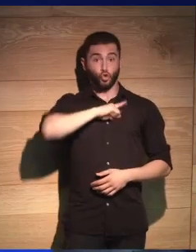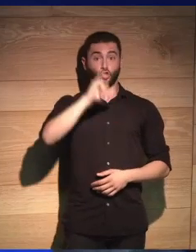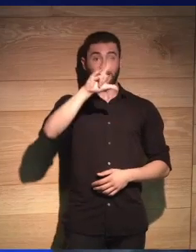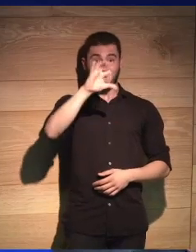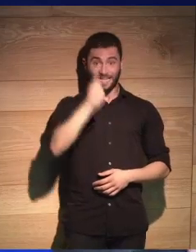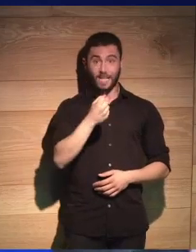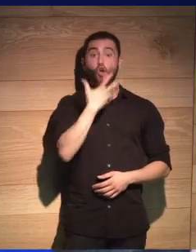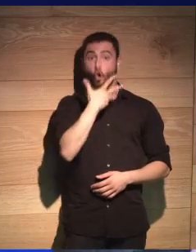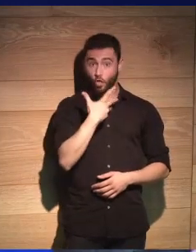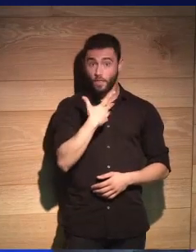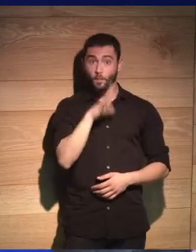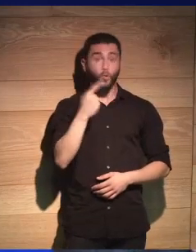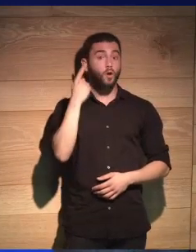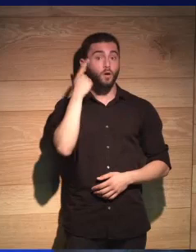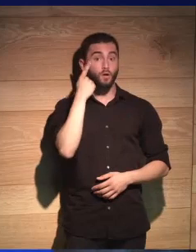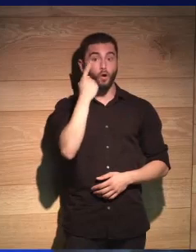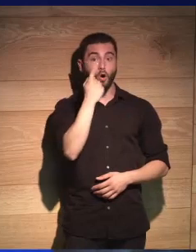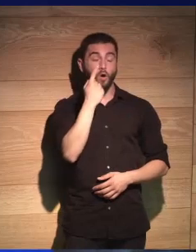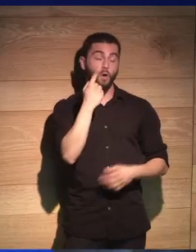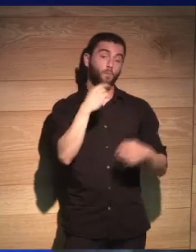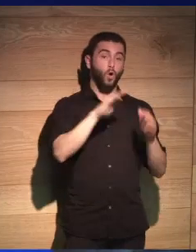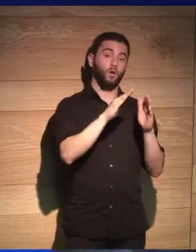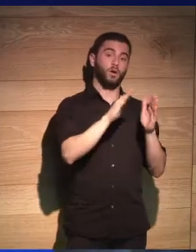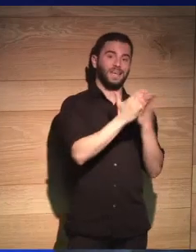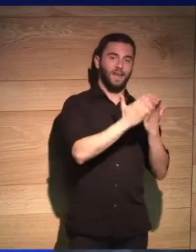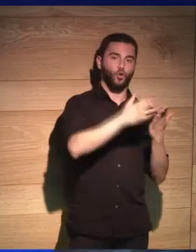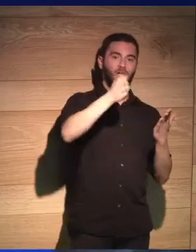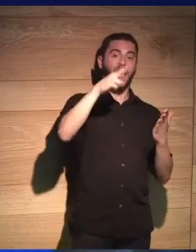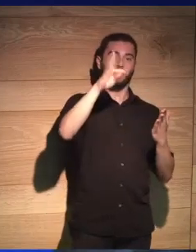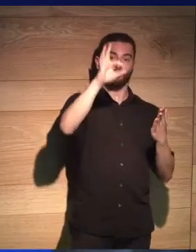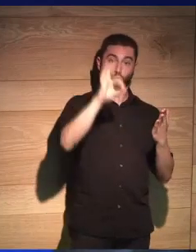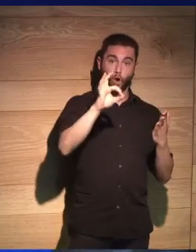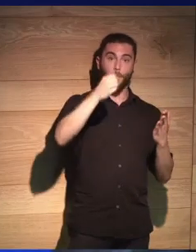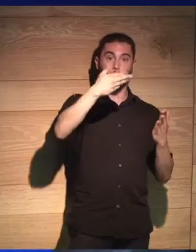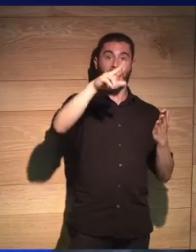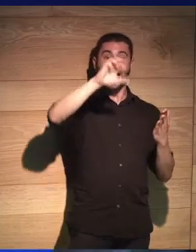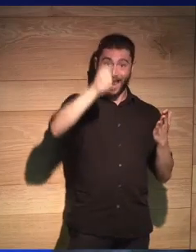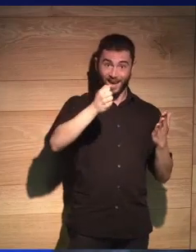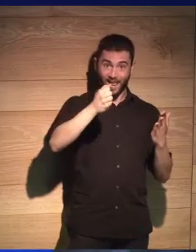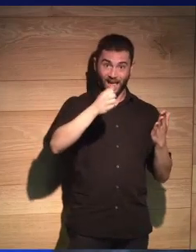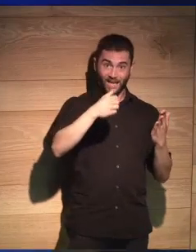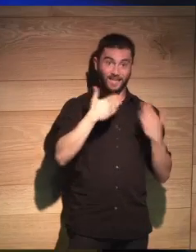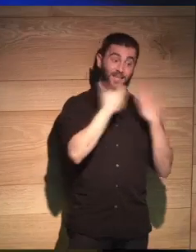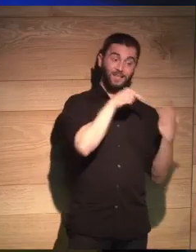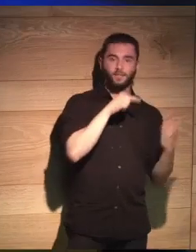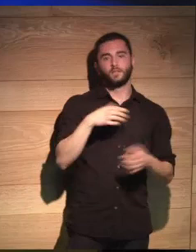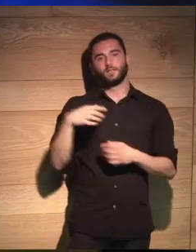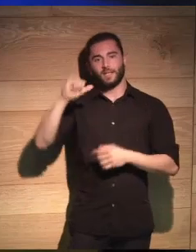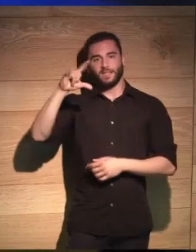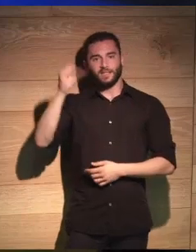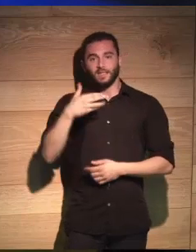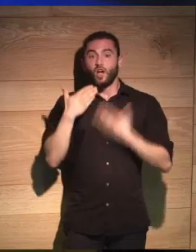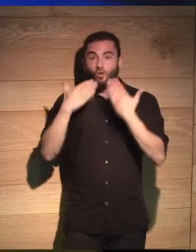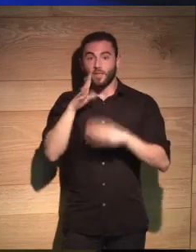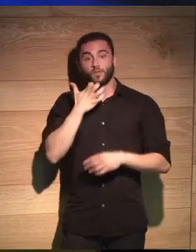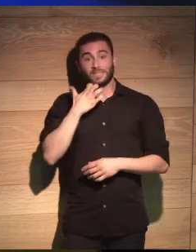Ilsa a través de los ojos de Arturo Barea, pero lo que hace el que tú investigues sobre la vida de Ilsa y